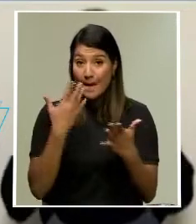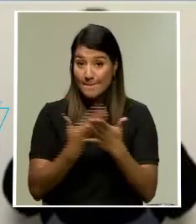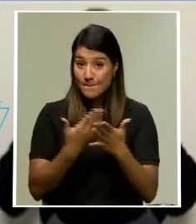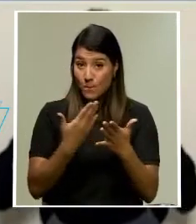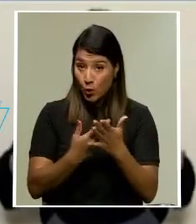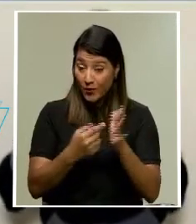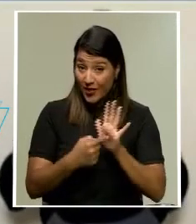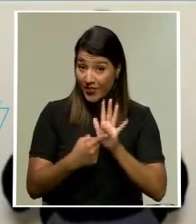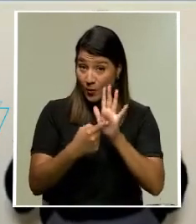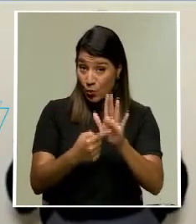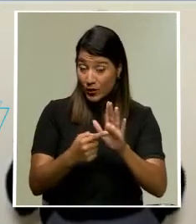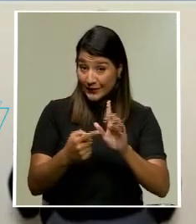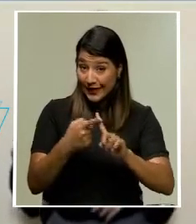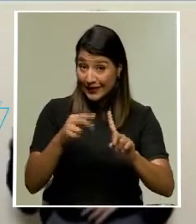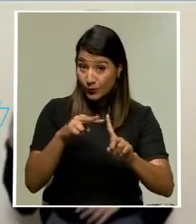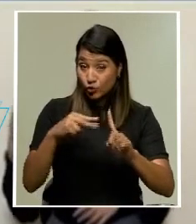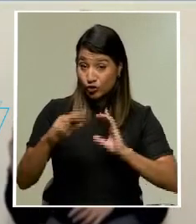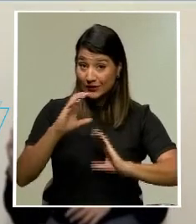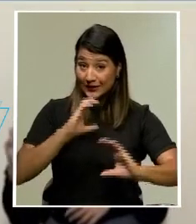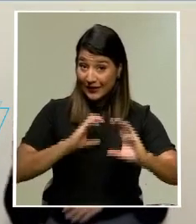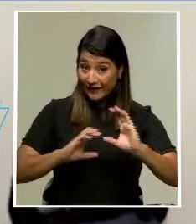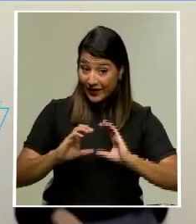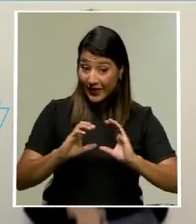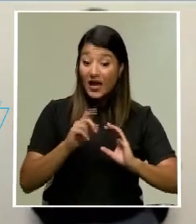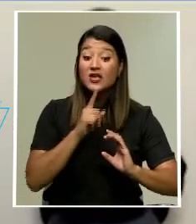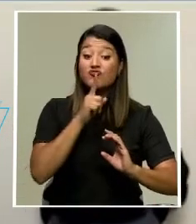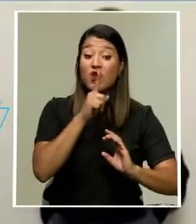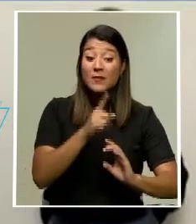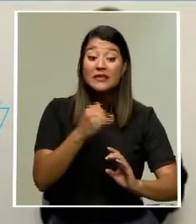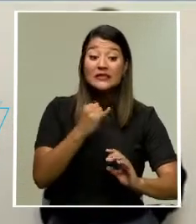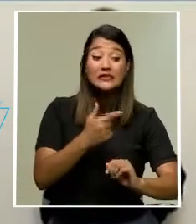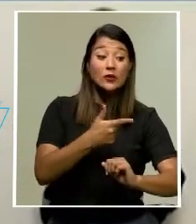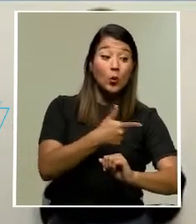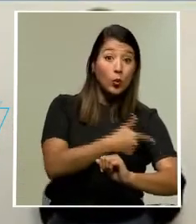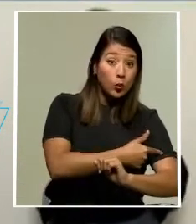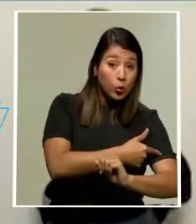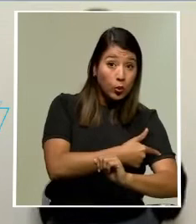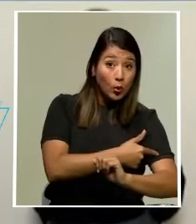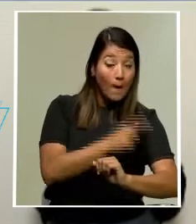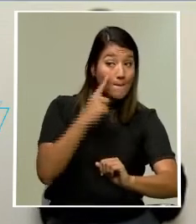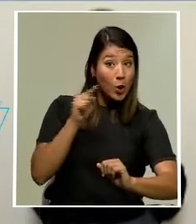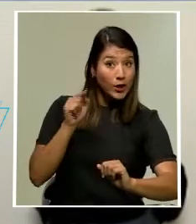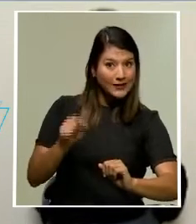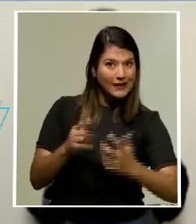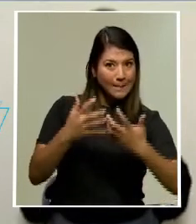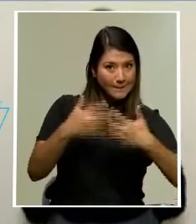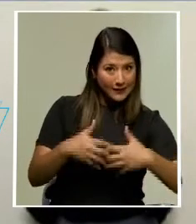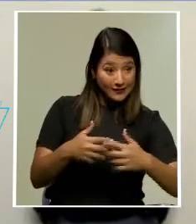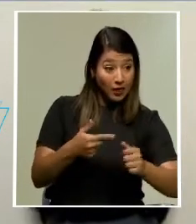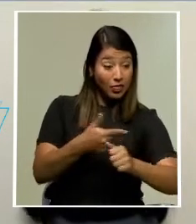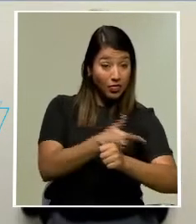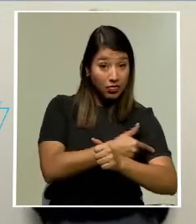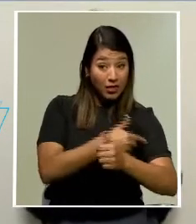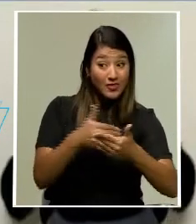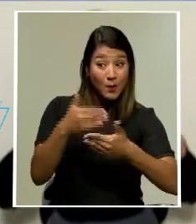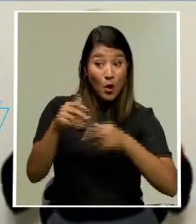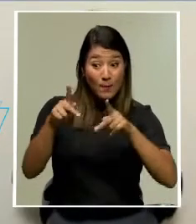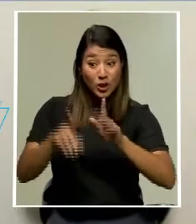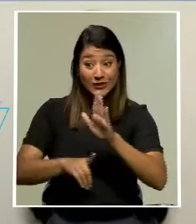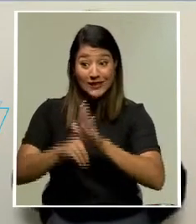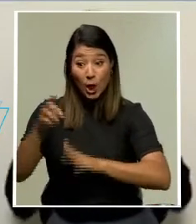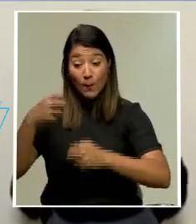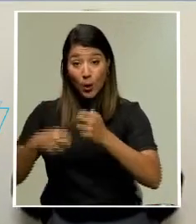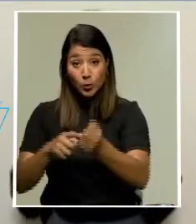científicamente entre la aplicación de la vacuna y la aparición de los coágulos sanguíneos. Eso está en investigación. los países han